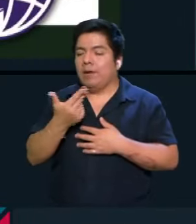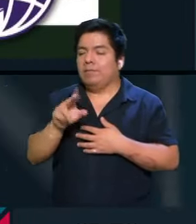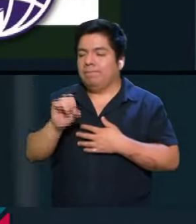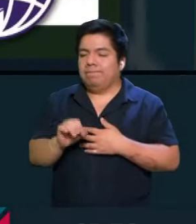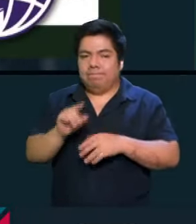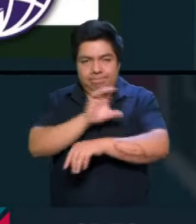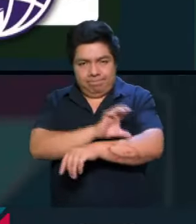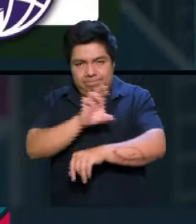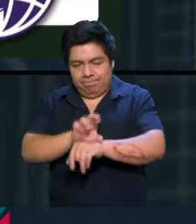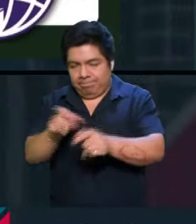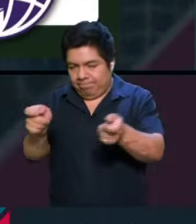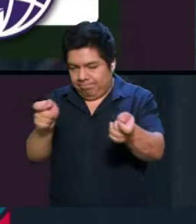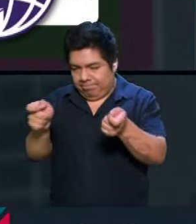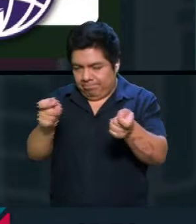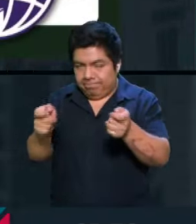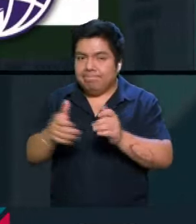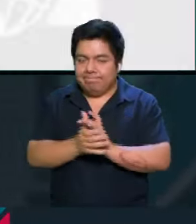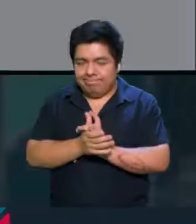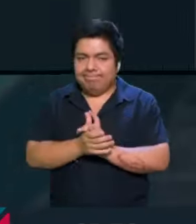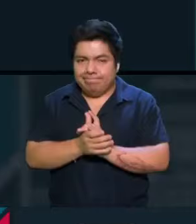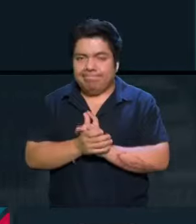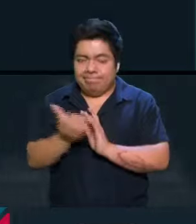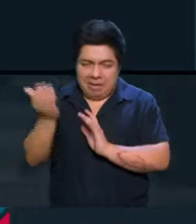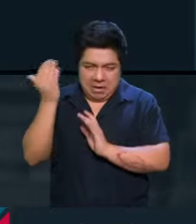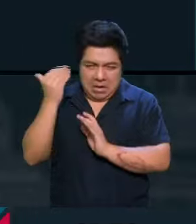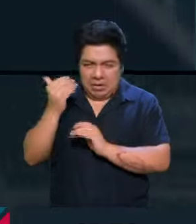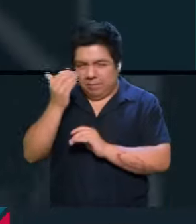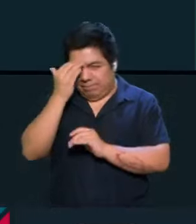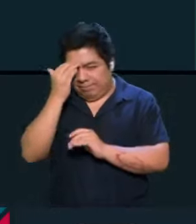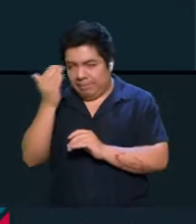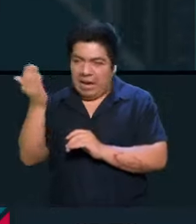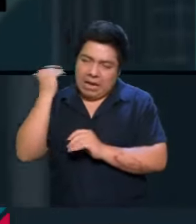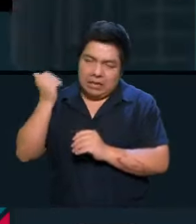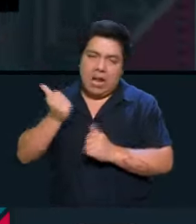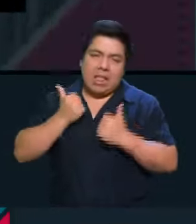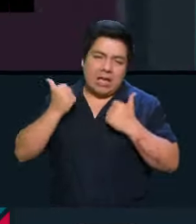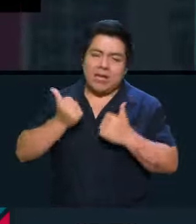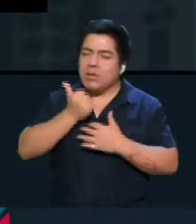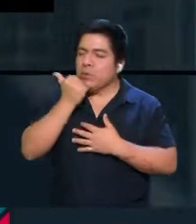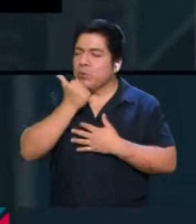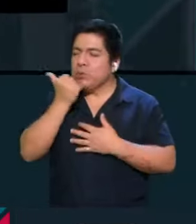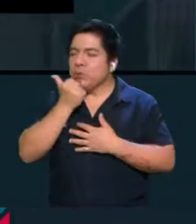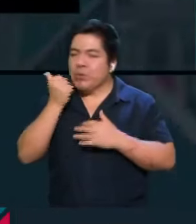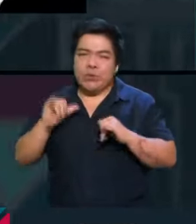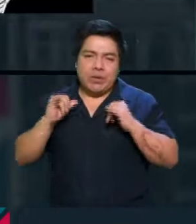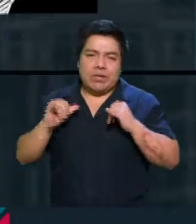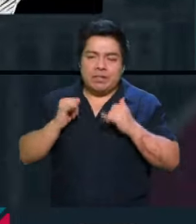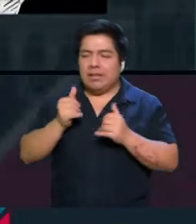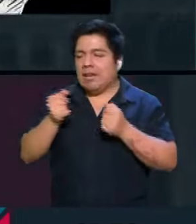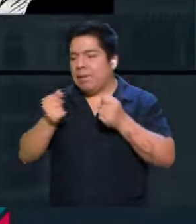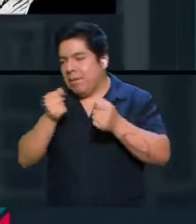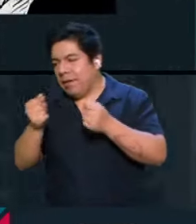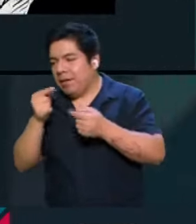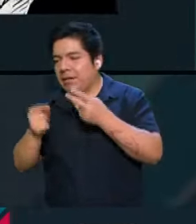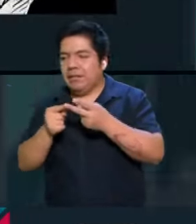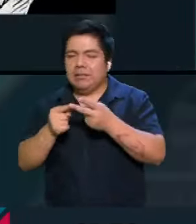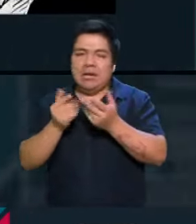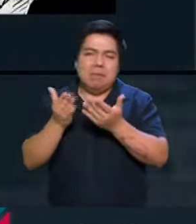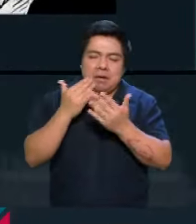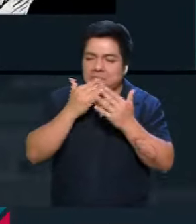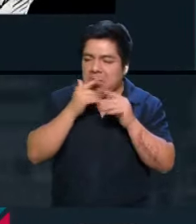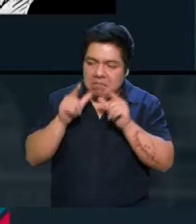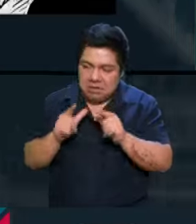esa sección que, pues para los que en ese momento éramos estudiantes de periodismo, de literatura, de